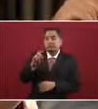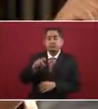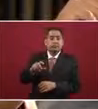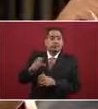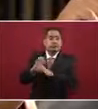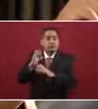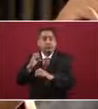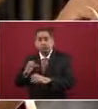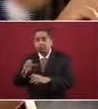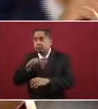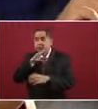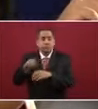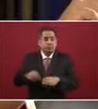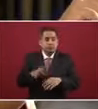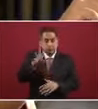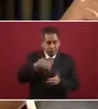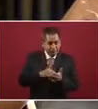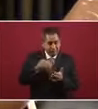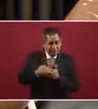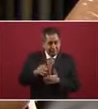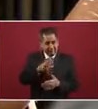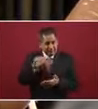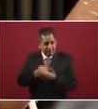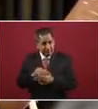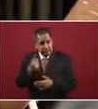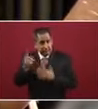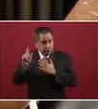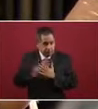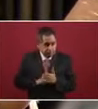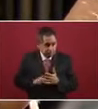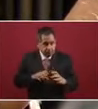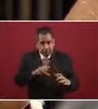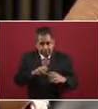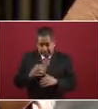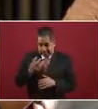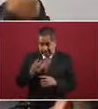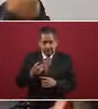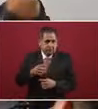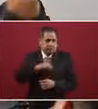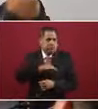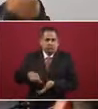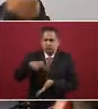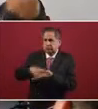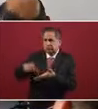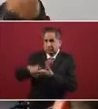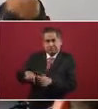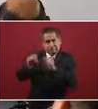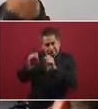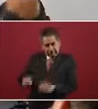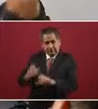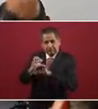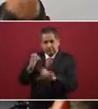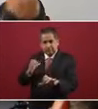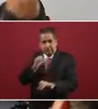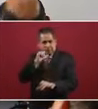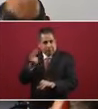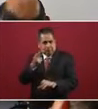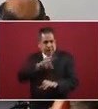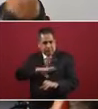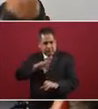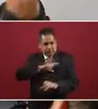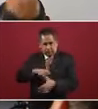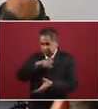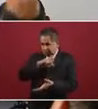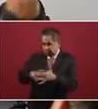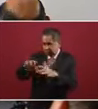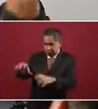de 4,500,000 pesos al mes. Con ese dinero podría comprar dos veces los mismos camiones o el doble en